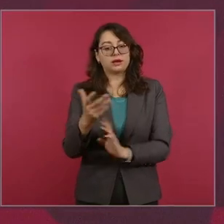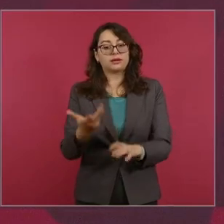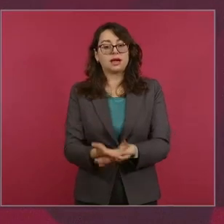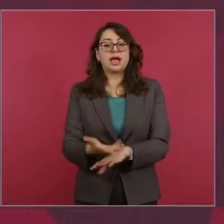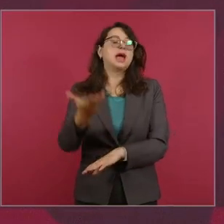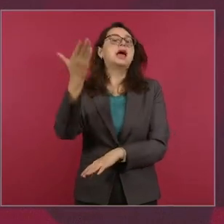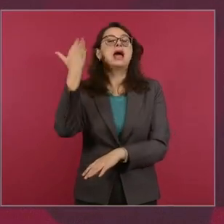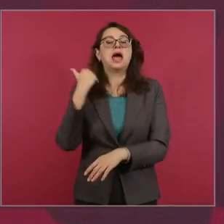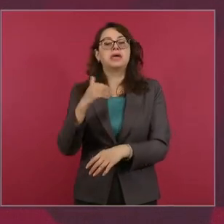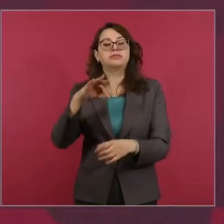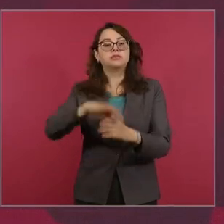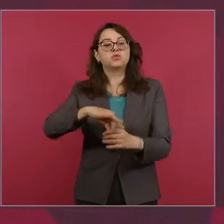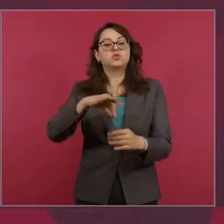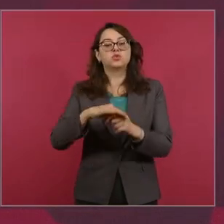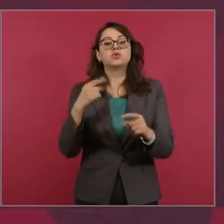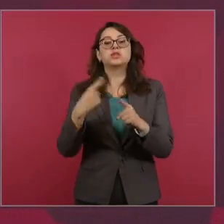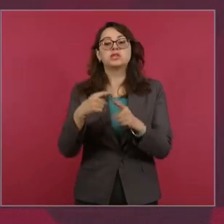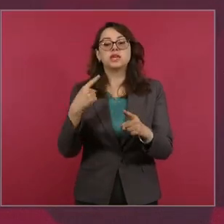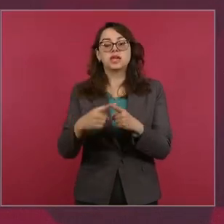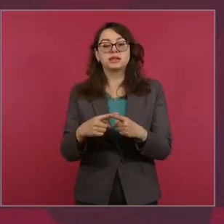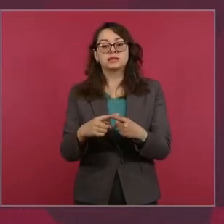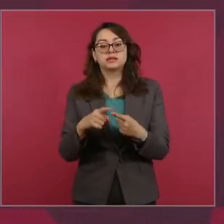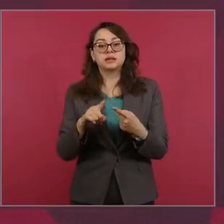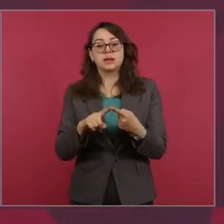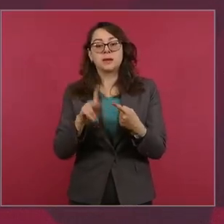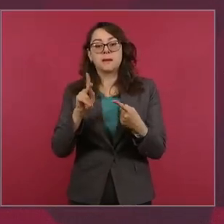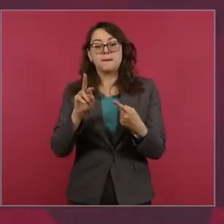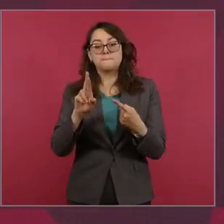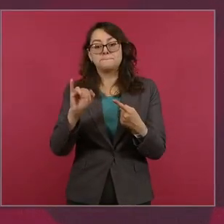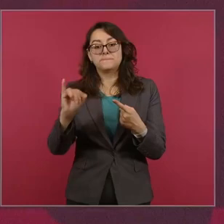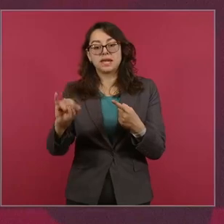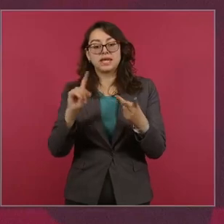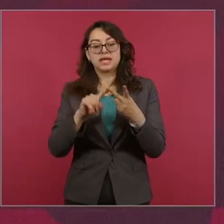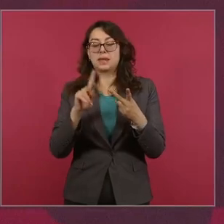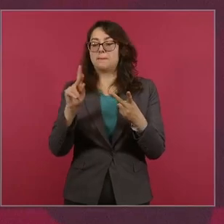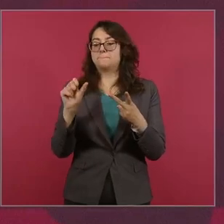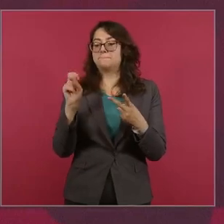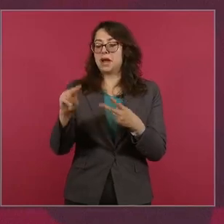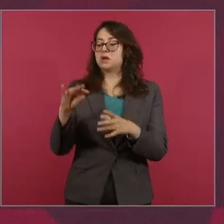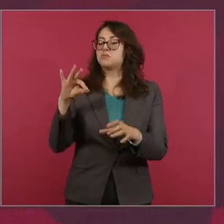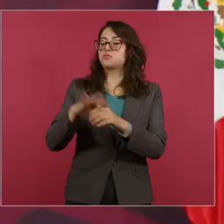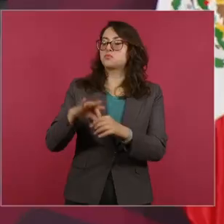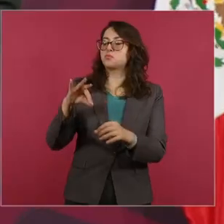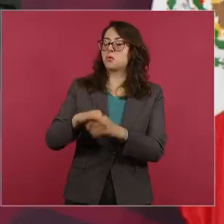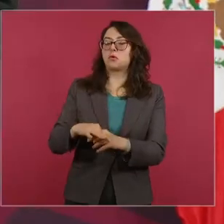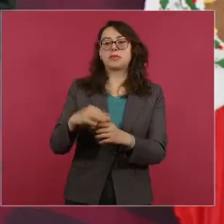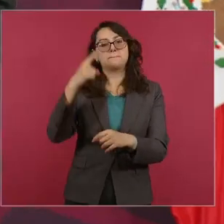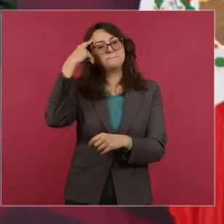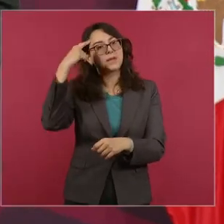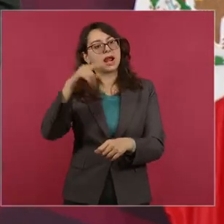Diputados del PRI, diputados del PAN. Ayer me llamaba la atención el señor Moreira